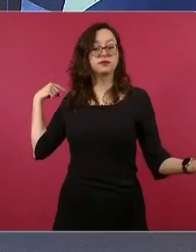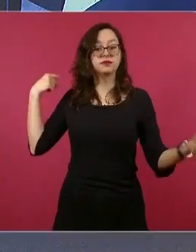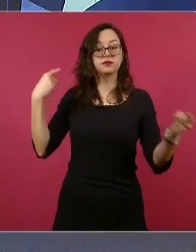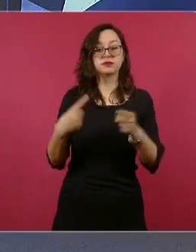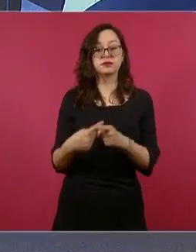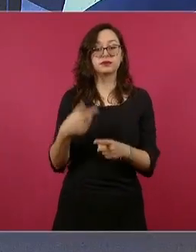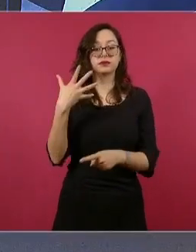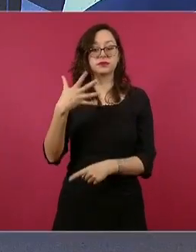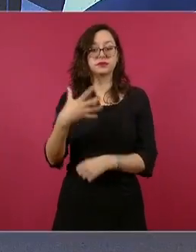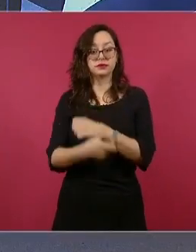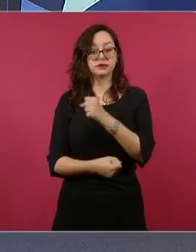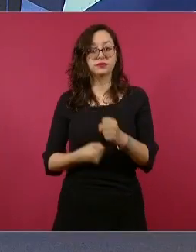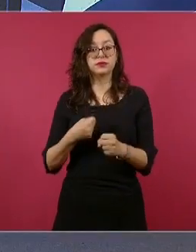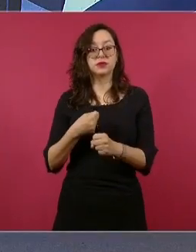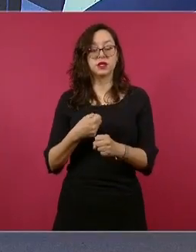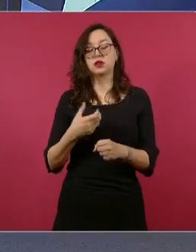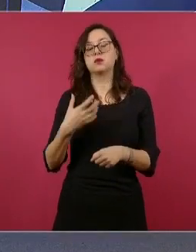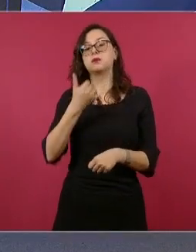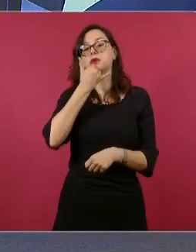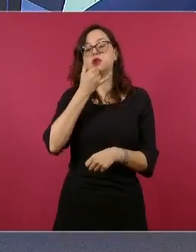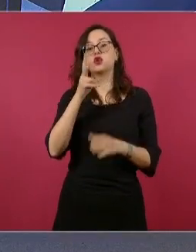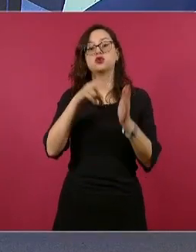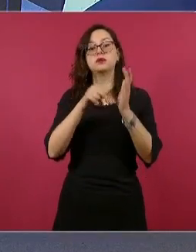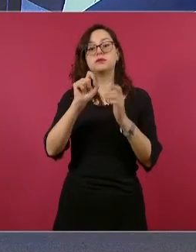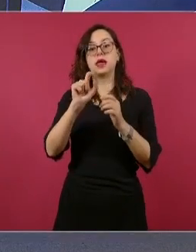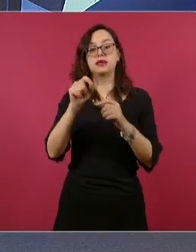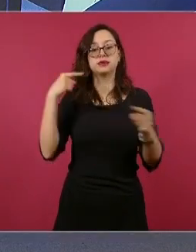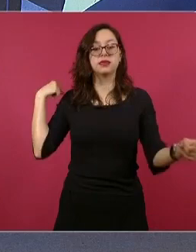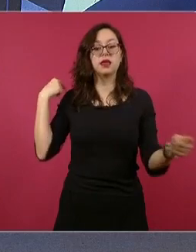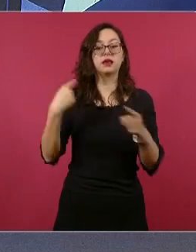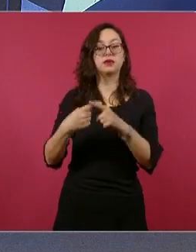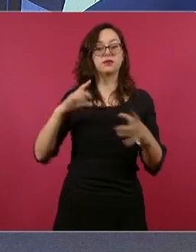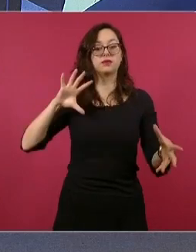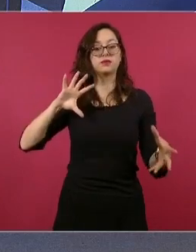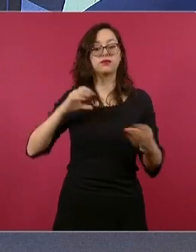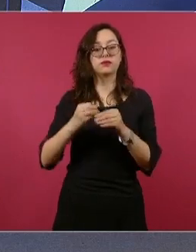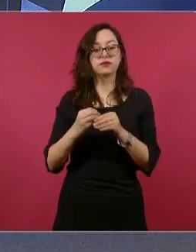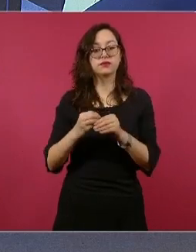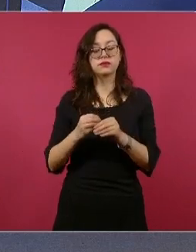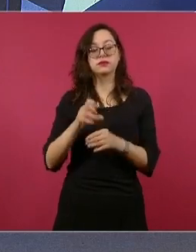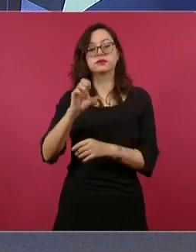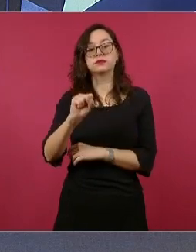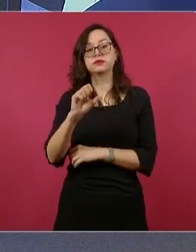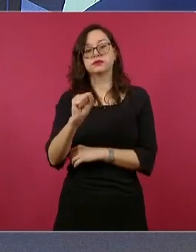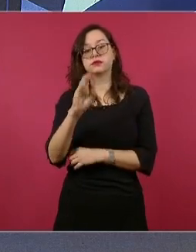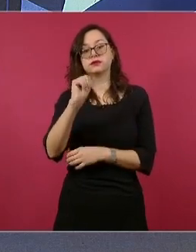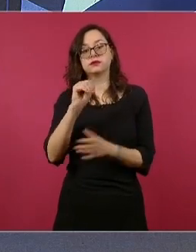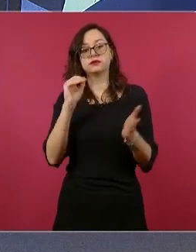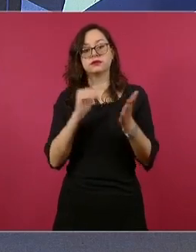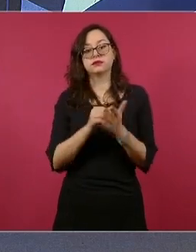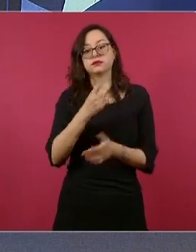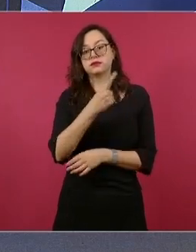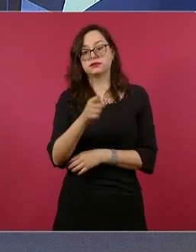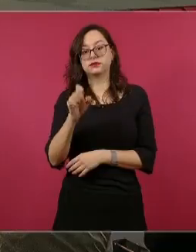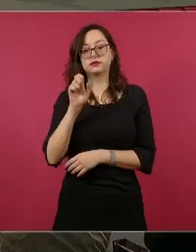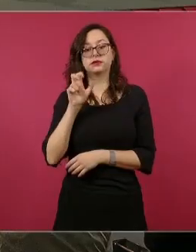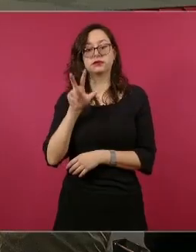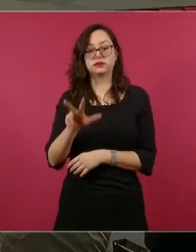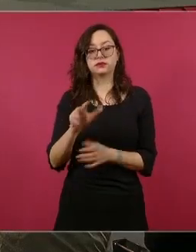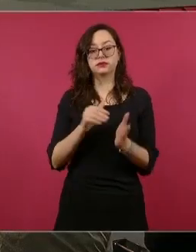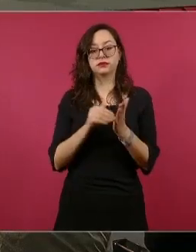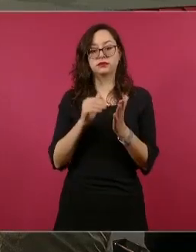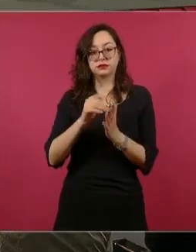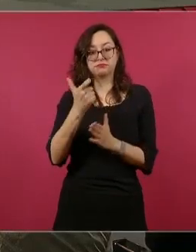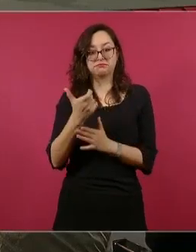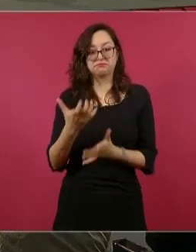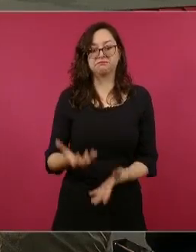se ha implementado este operativo se tiene un ahorro de 69 mil 118 millones de pesos. Sería todo,